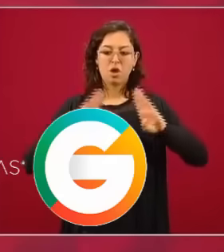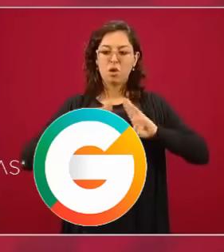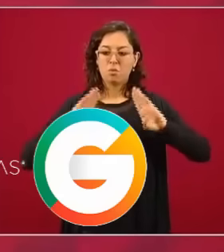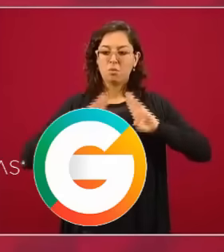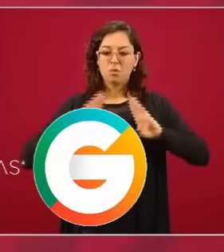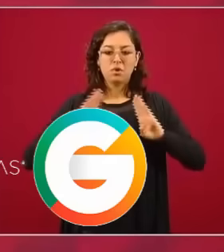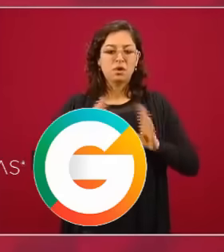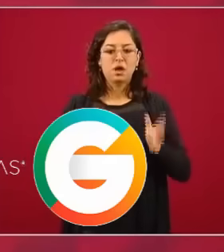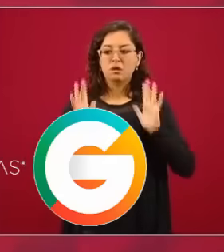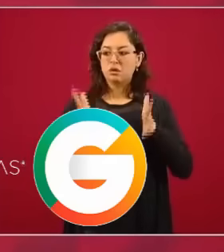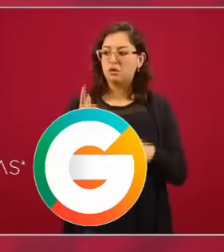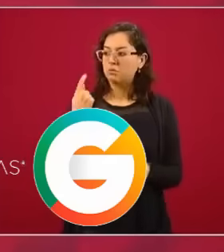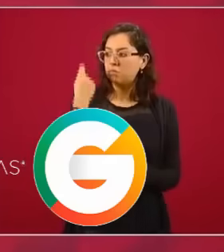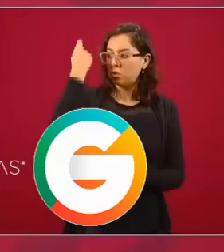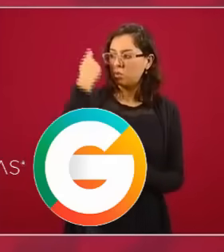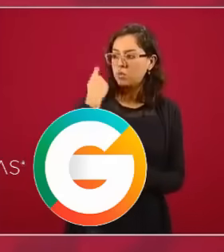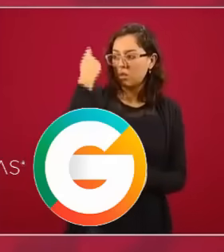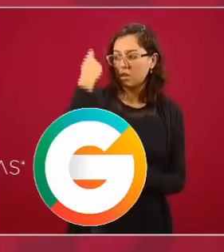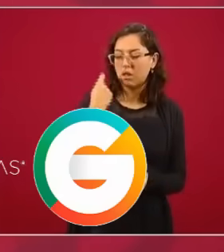retirados.